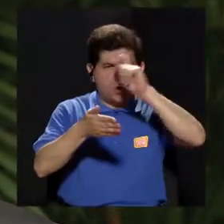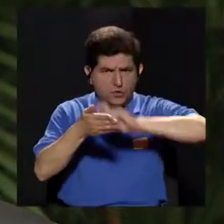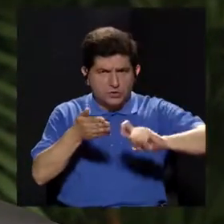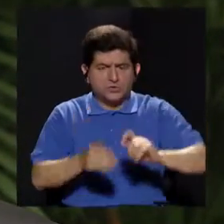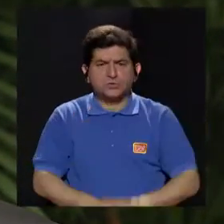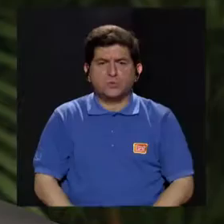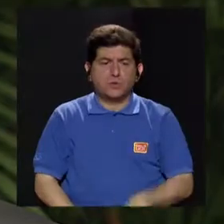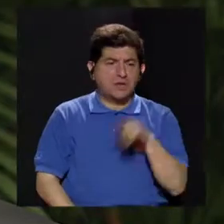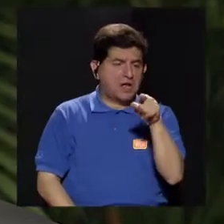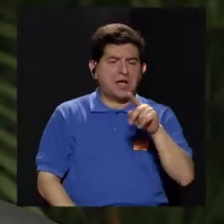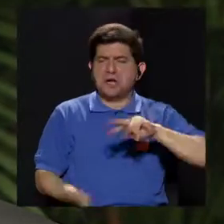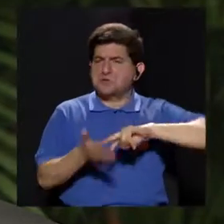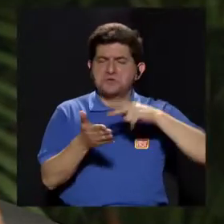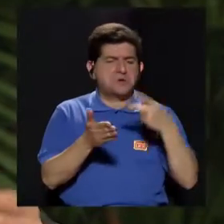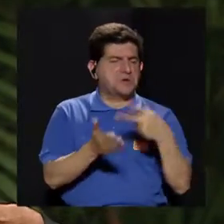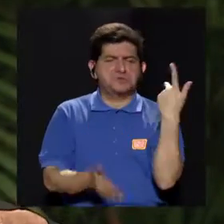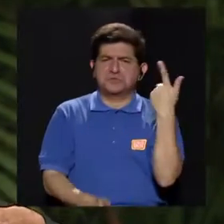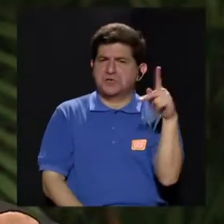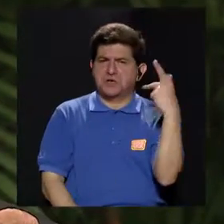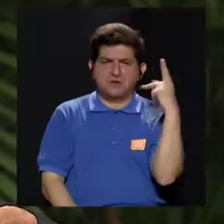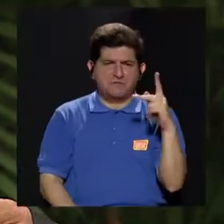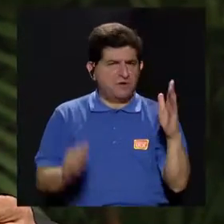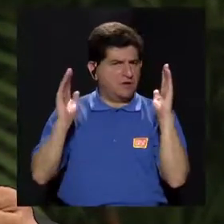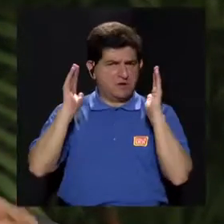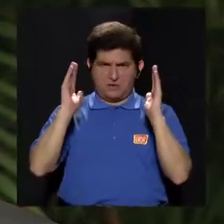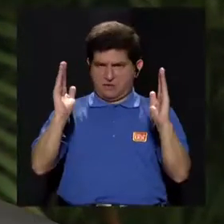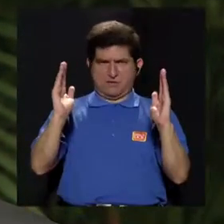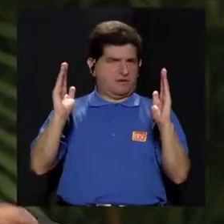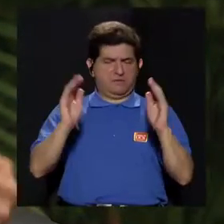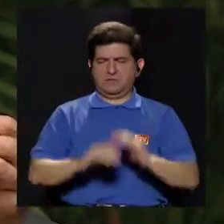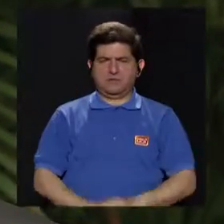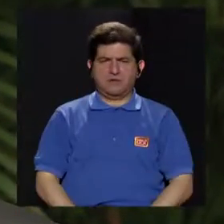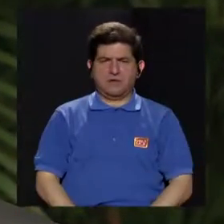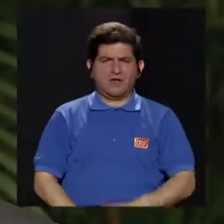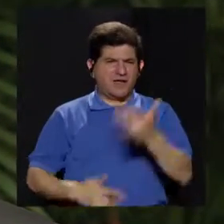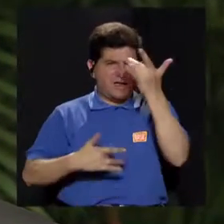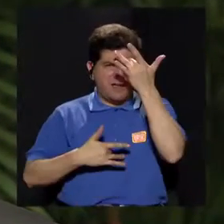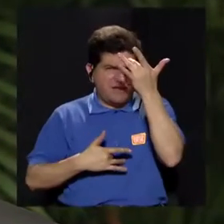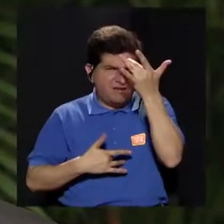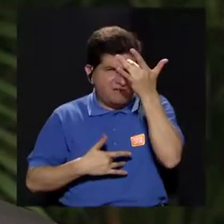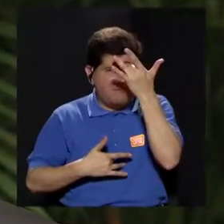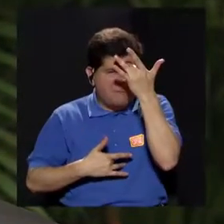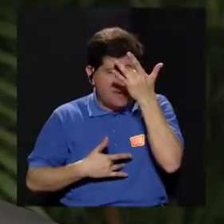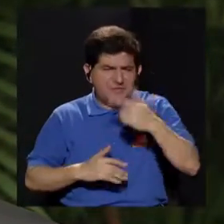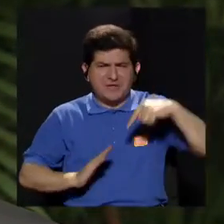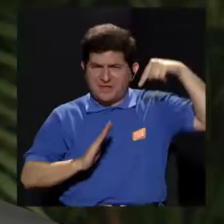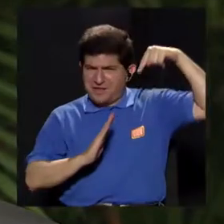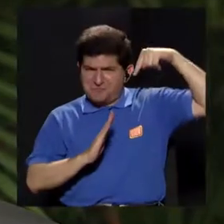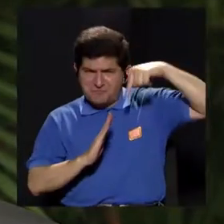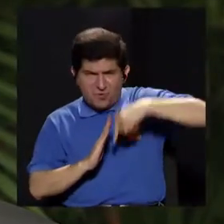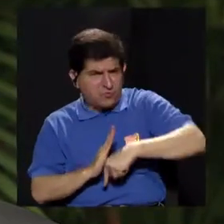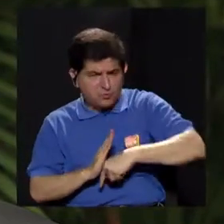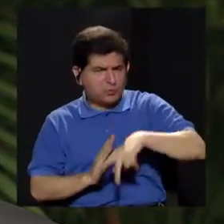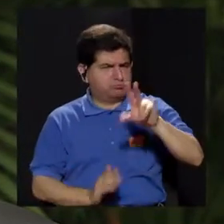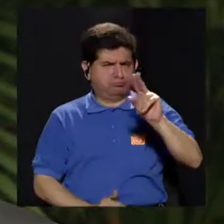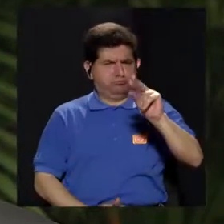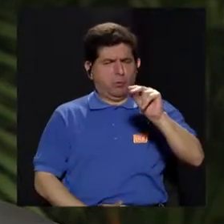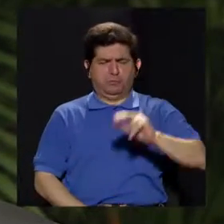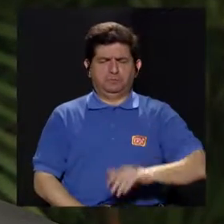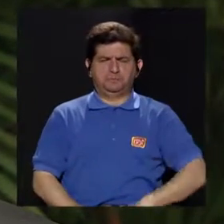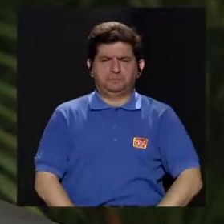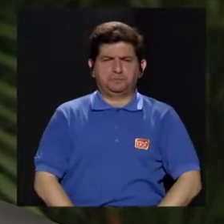escolares no acarrean un riesgo grande o no acarrean una enfermedad seria de